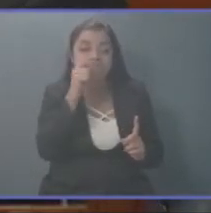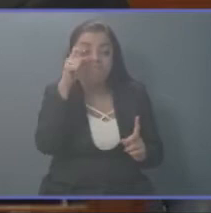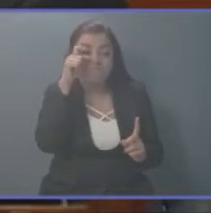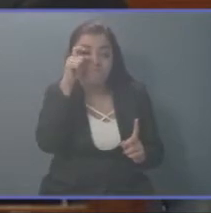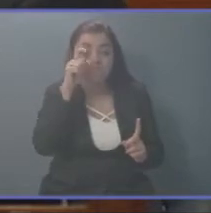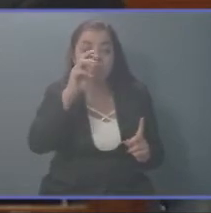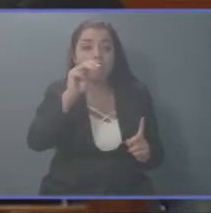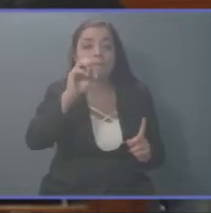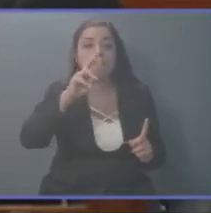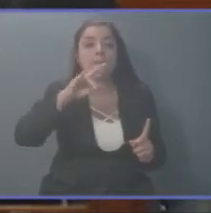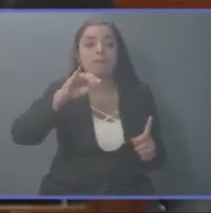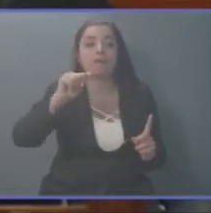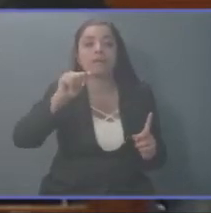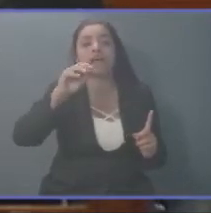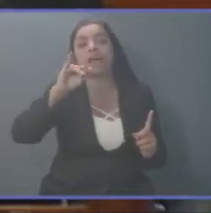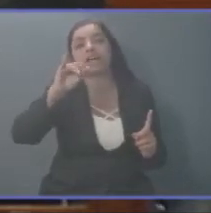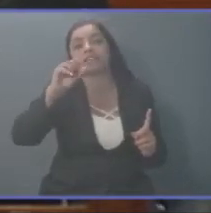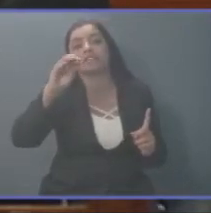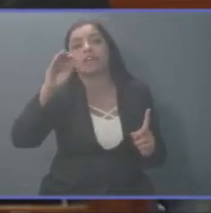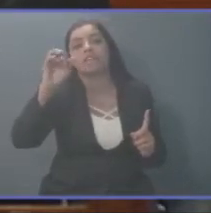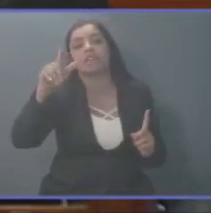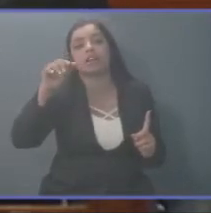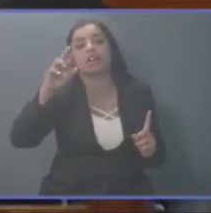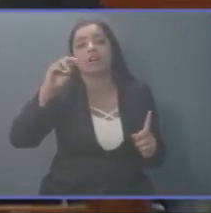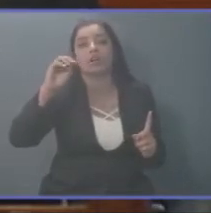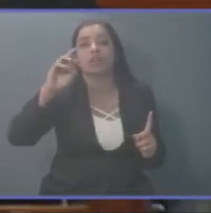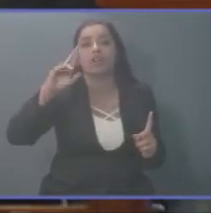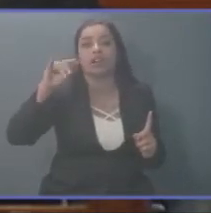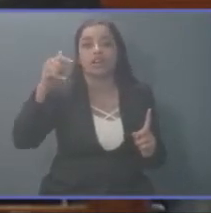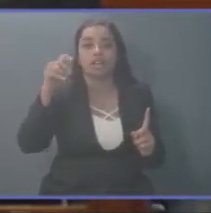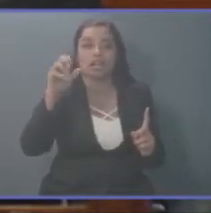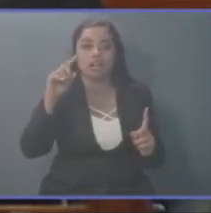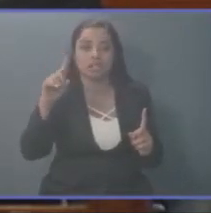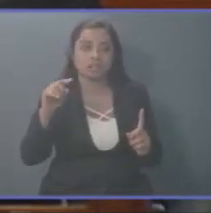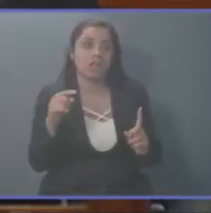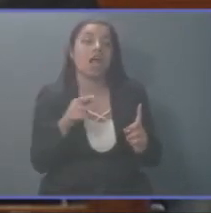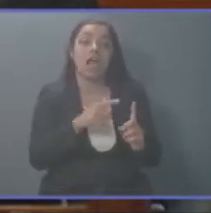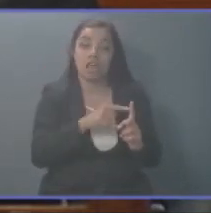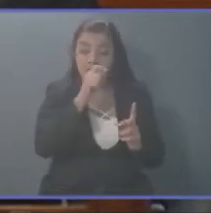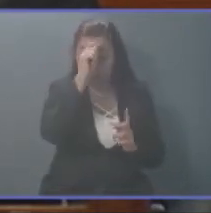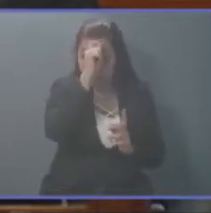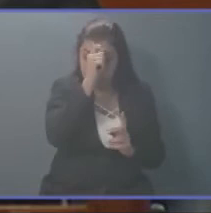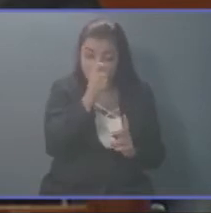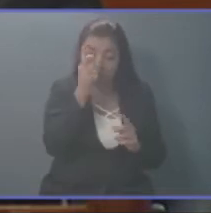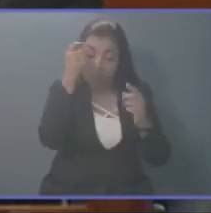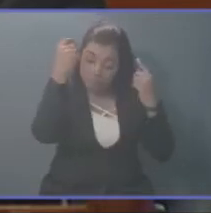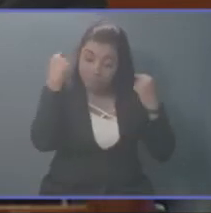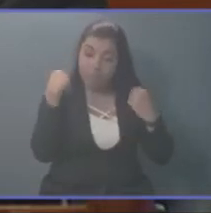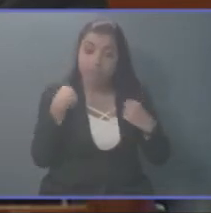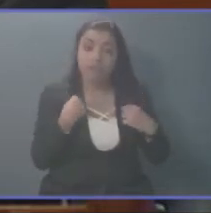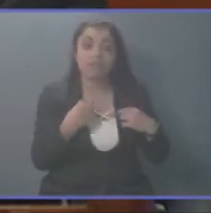le otorgó la orden José Matías Delgado.